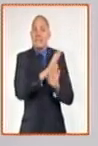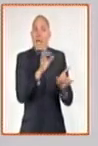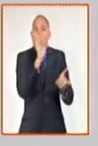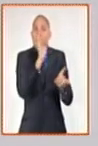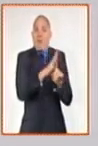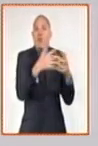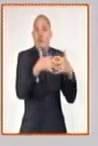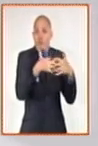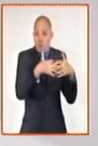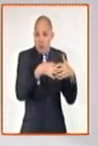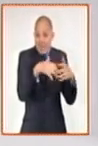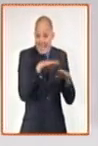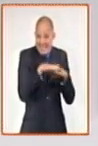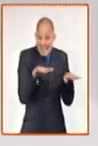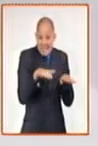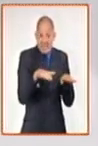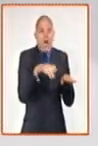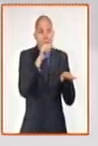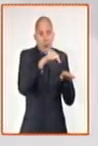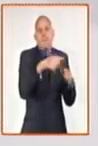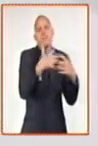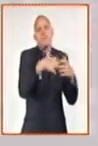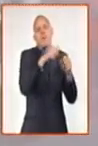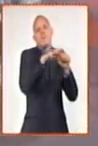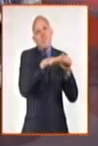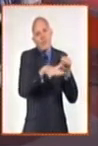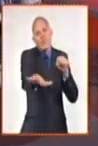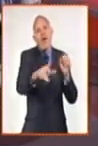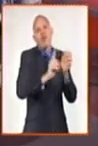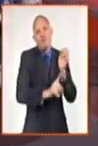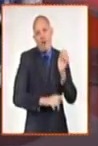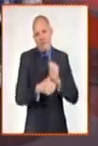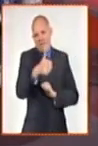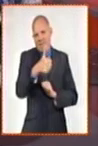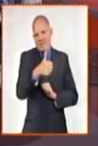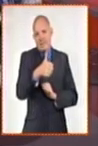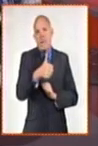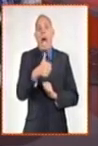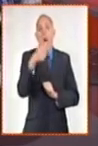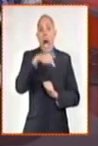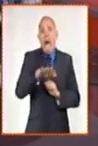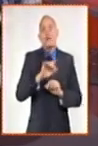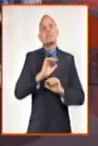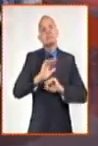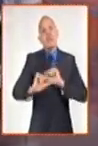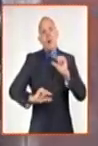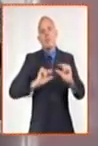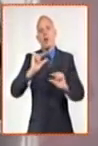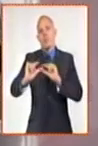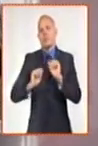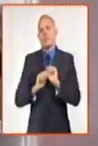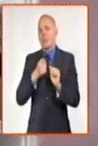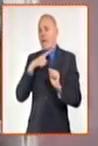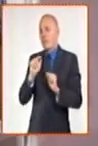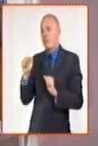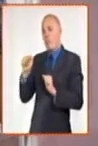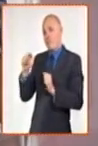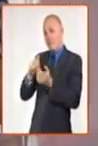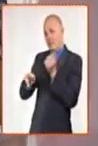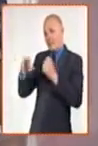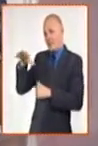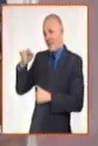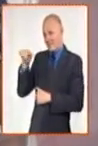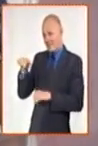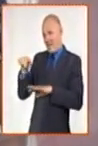el gobernador de Pinar del Río, que tenemos zonas de Pinar del Río que en estos momentos tienen un nivel de cobertura de electricidad gracias a que tenemos grupos electrónicos